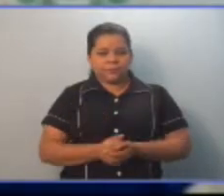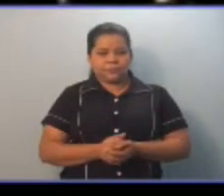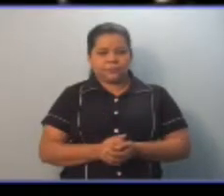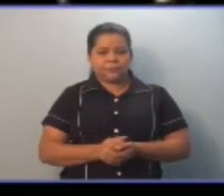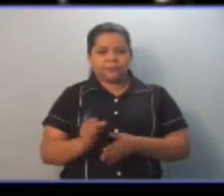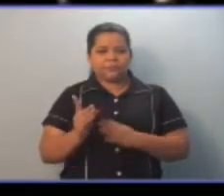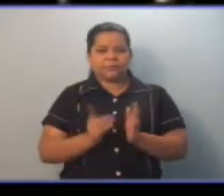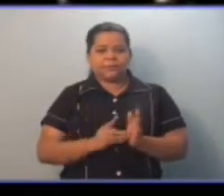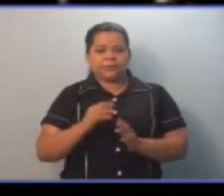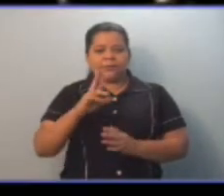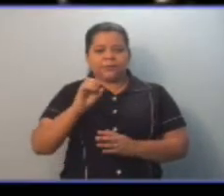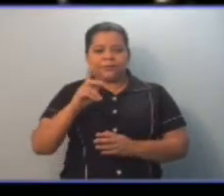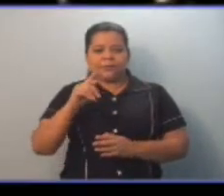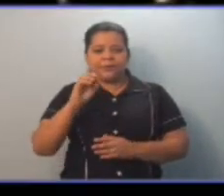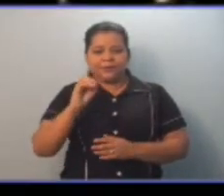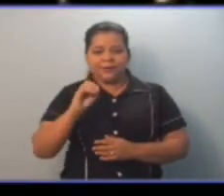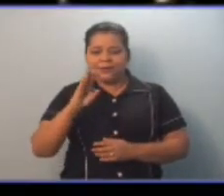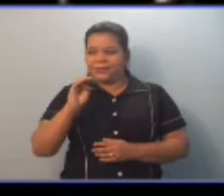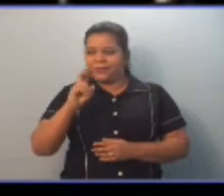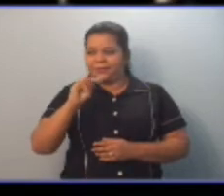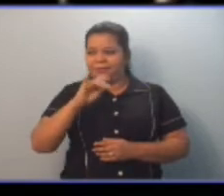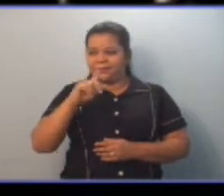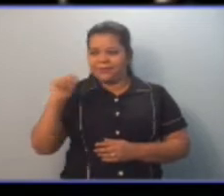Diputado Roberto Leonardo Bonilla.